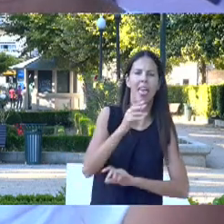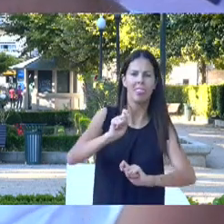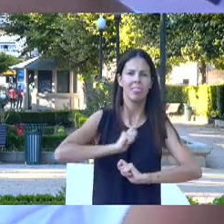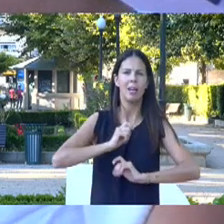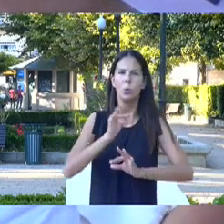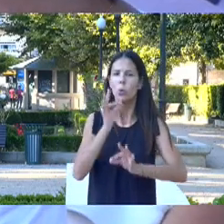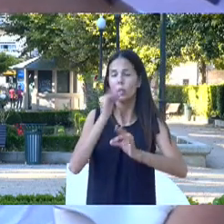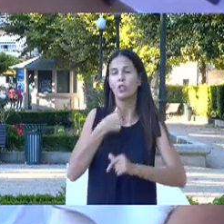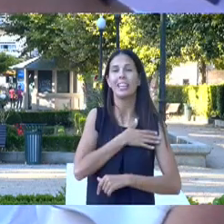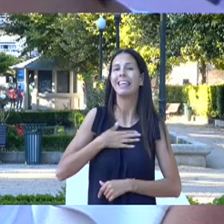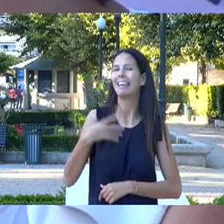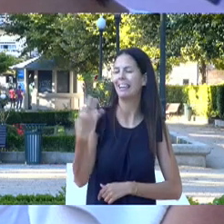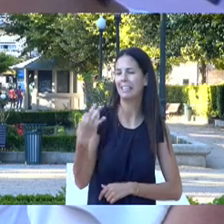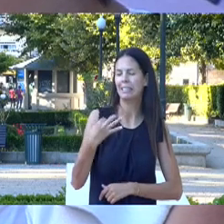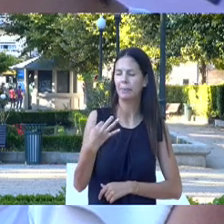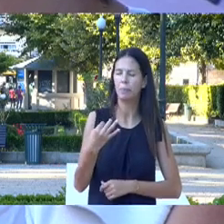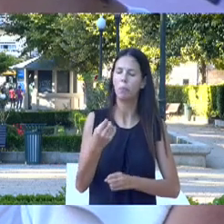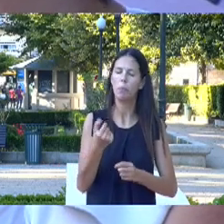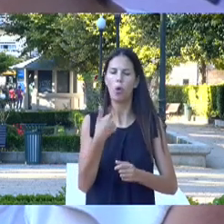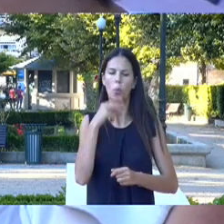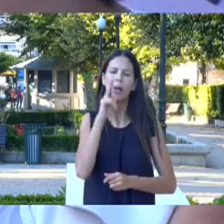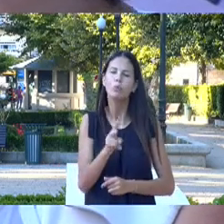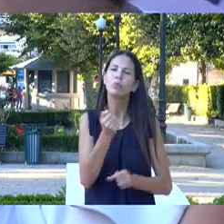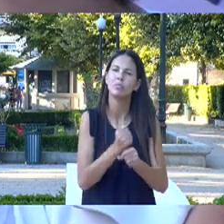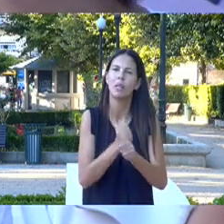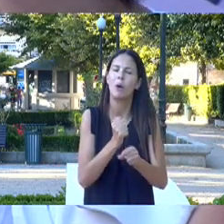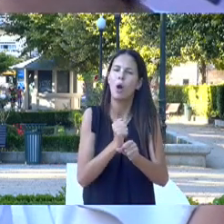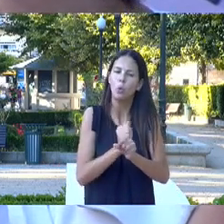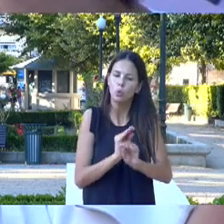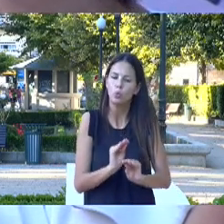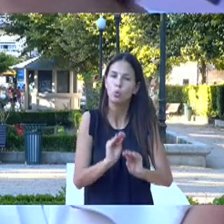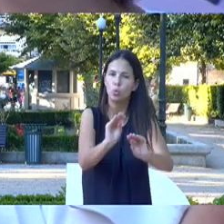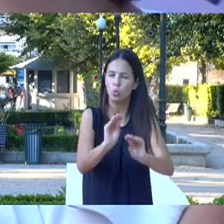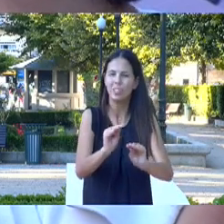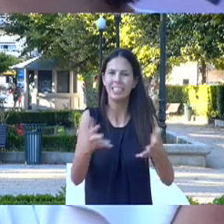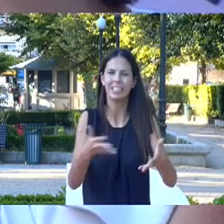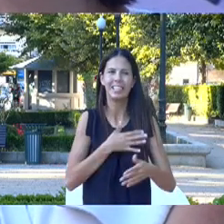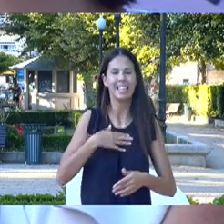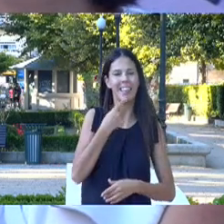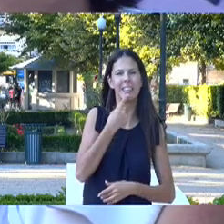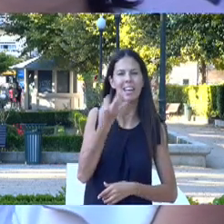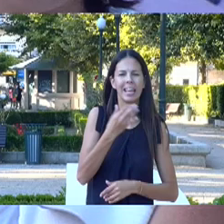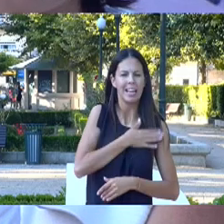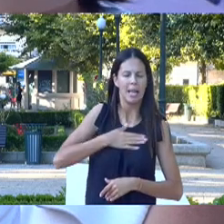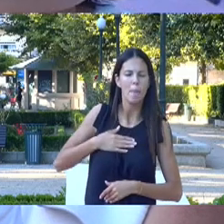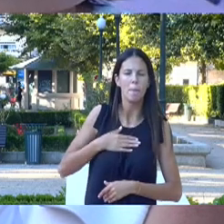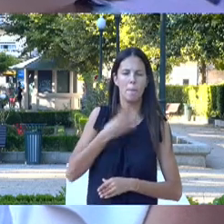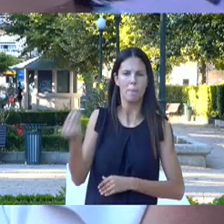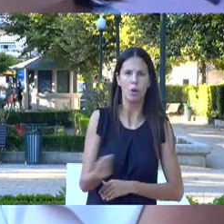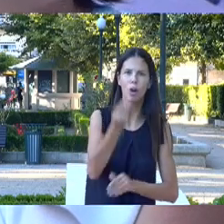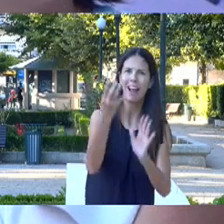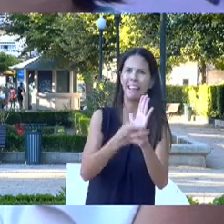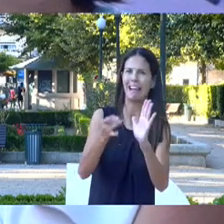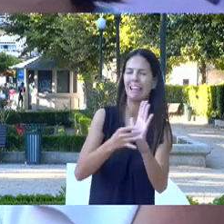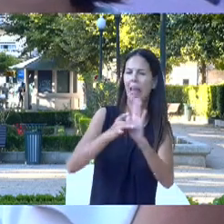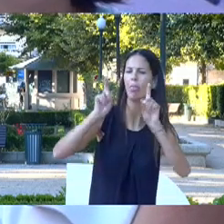pois pretende un pouco darnos a ver ese traballo apaixonado de Ernestina, de como quixo renovar e mellorar a calidade